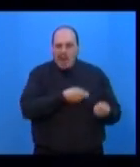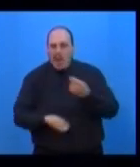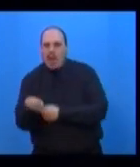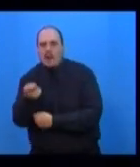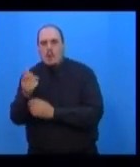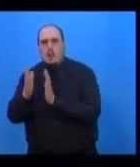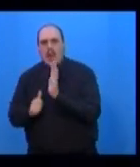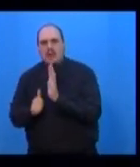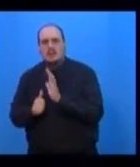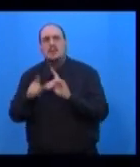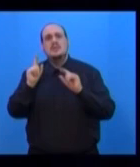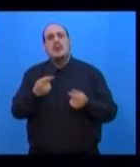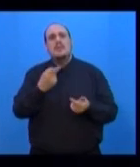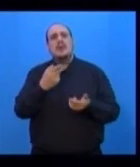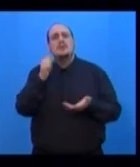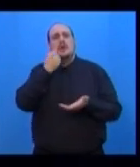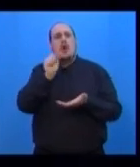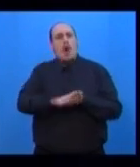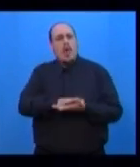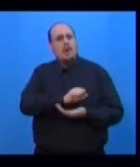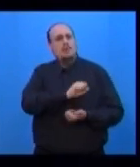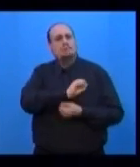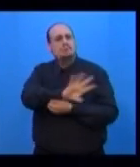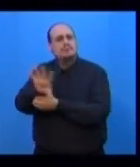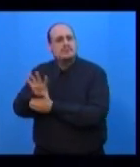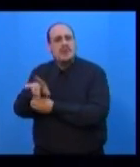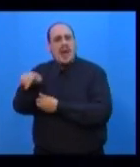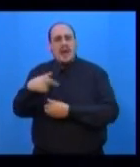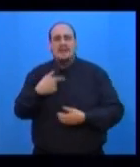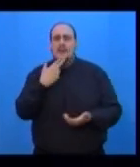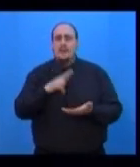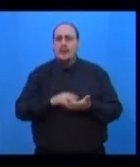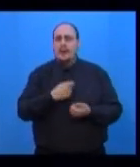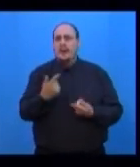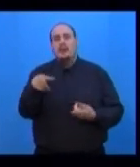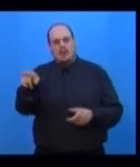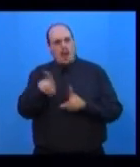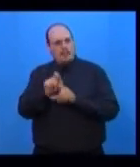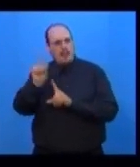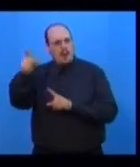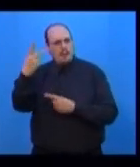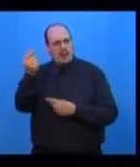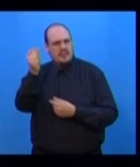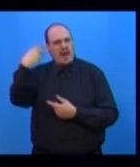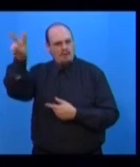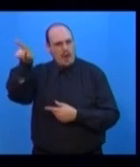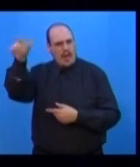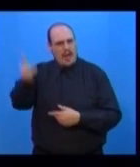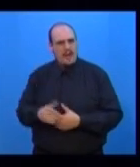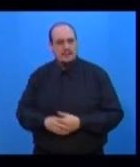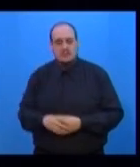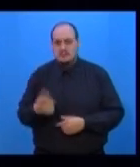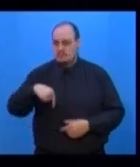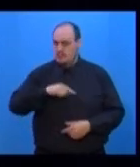qué iba a hacer con el correo al que no le pagaban los mientras su hermano tenía dinero en el exterior todas que tenemos los argentinos